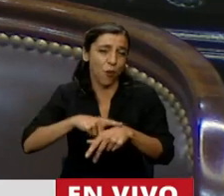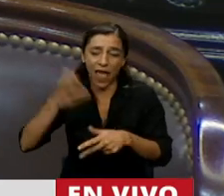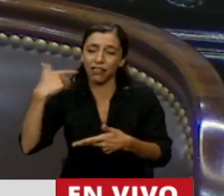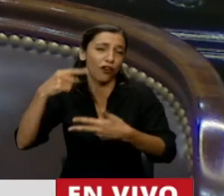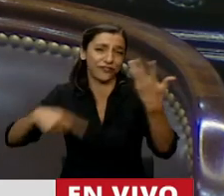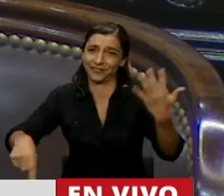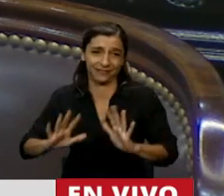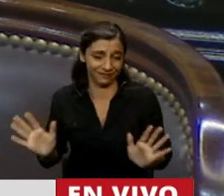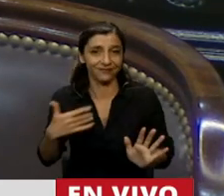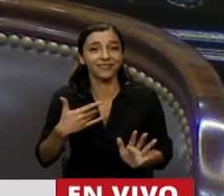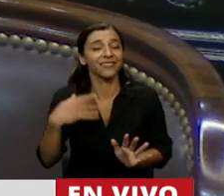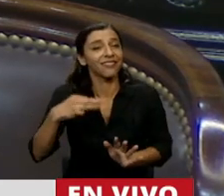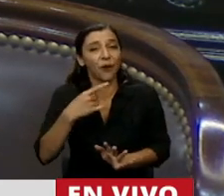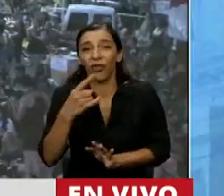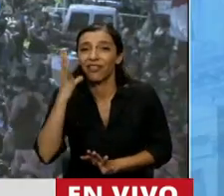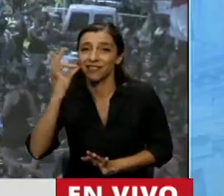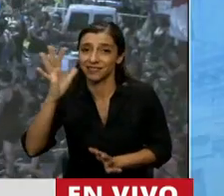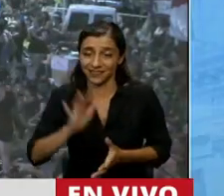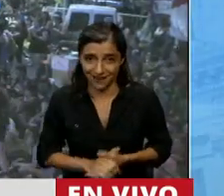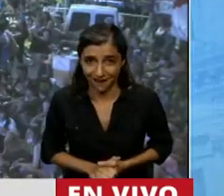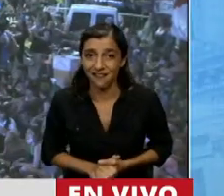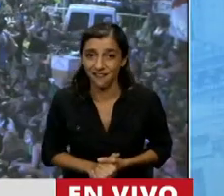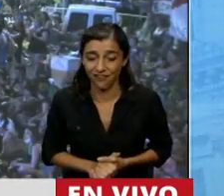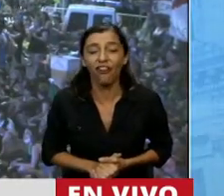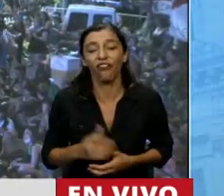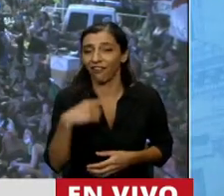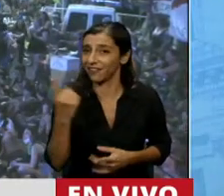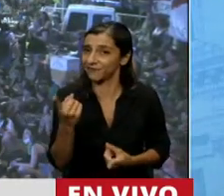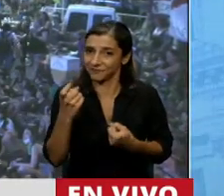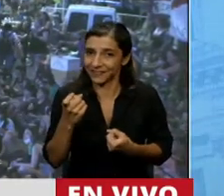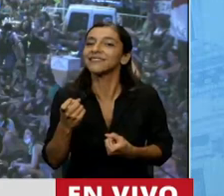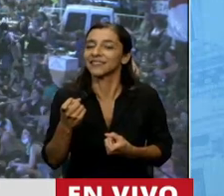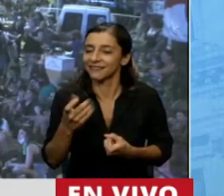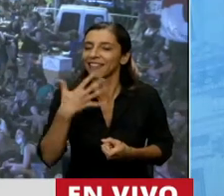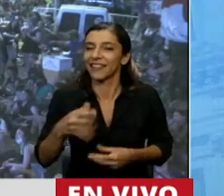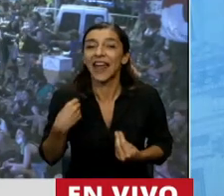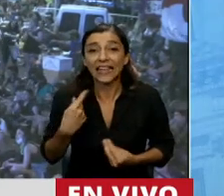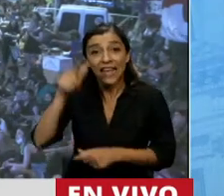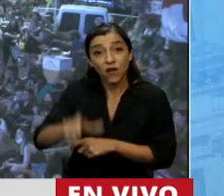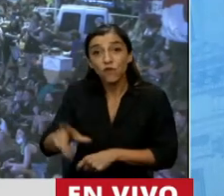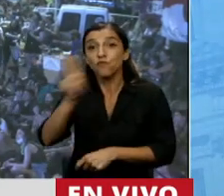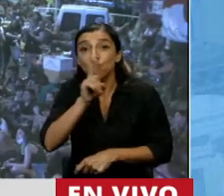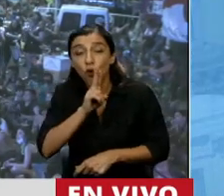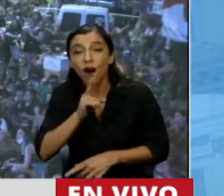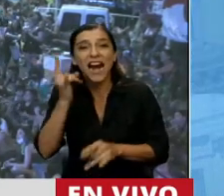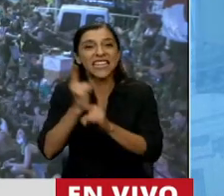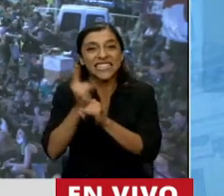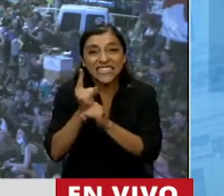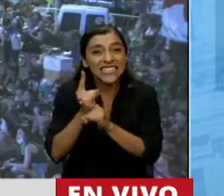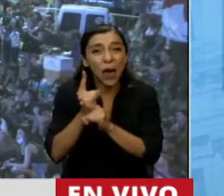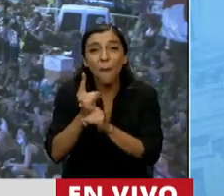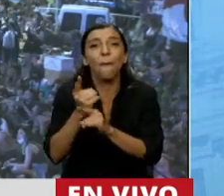algo, presidente, porque es necesario que lo tengamos en cuenta. Para una mujer no hay nada mejor que otra mujer,